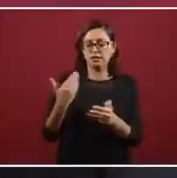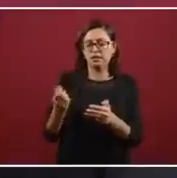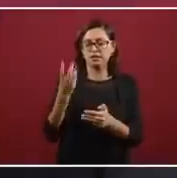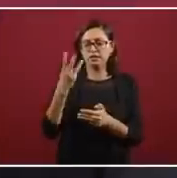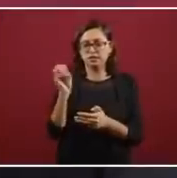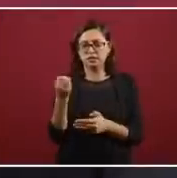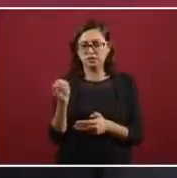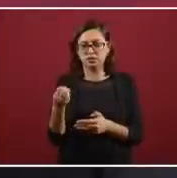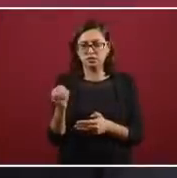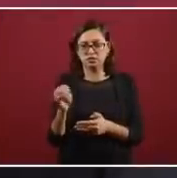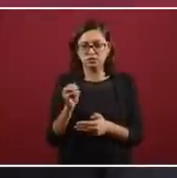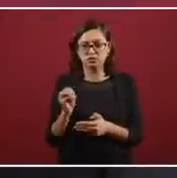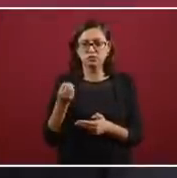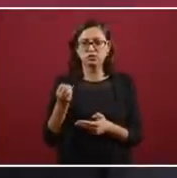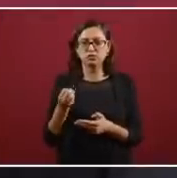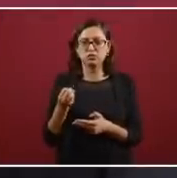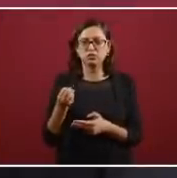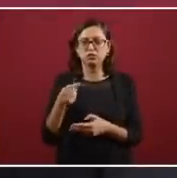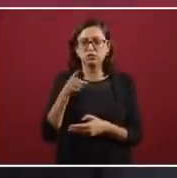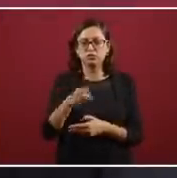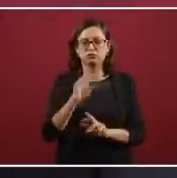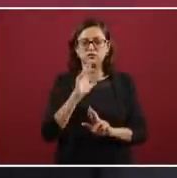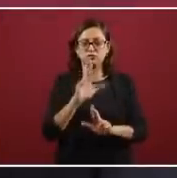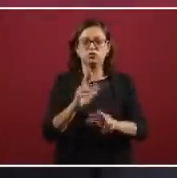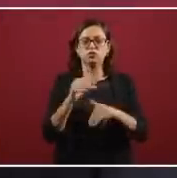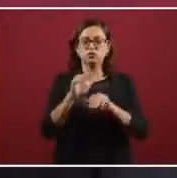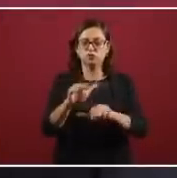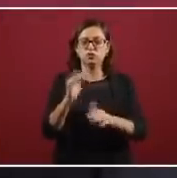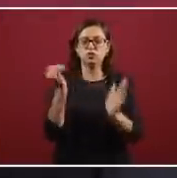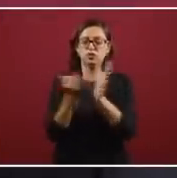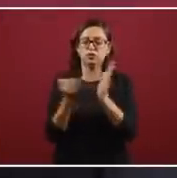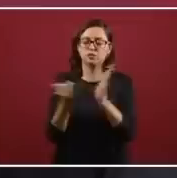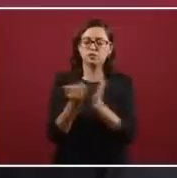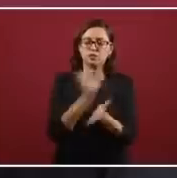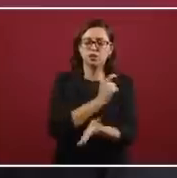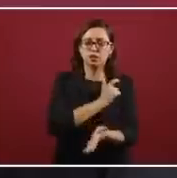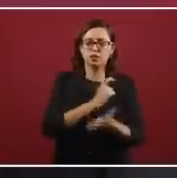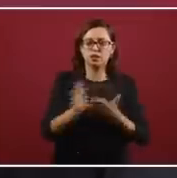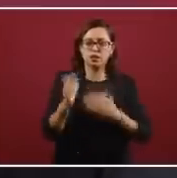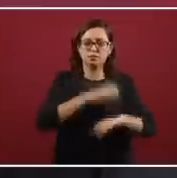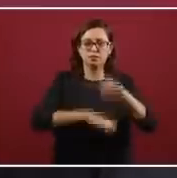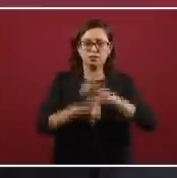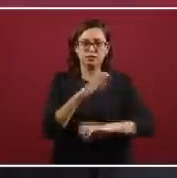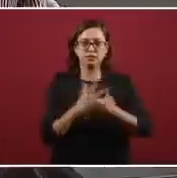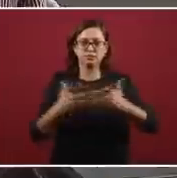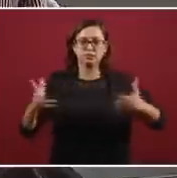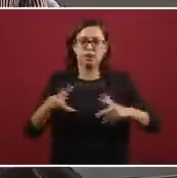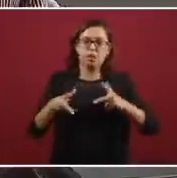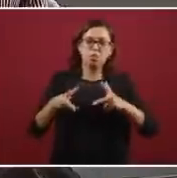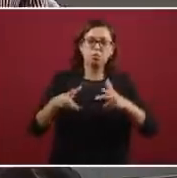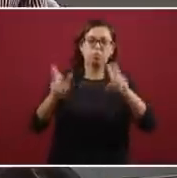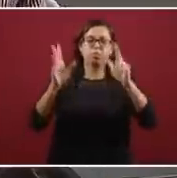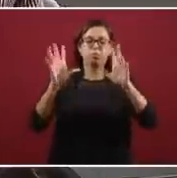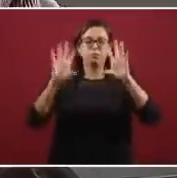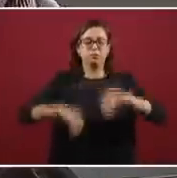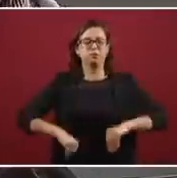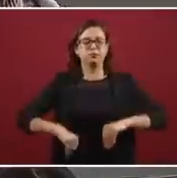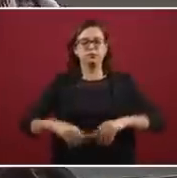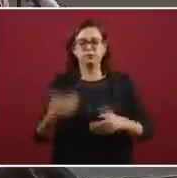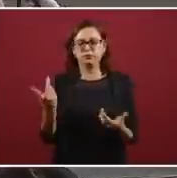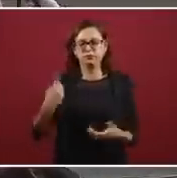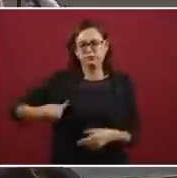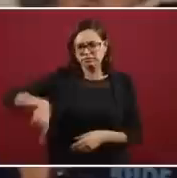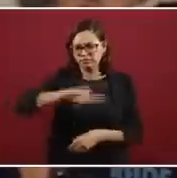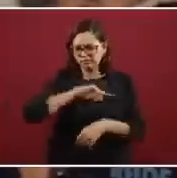octubre, que hubo un corte a su respuesta con el tema de la condonación de impuestos a grandes empresarios. Nosotros como medio hicimos